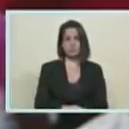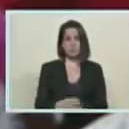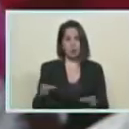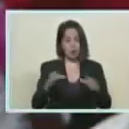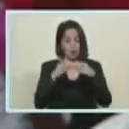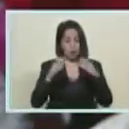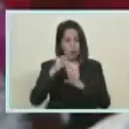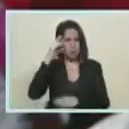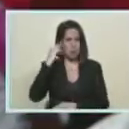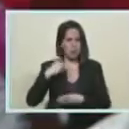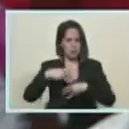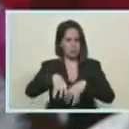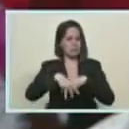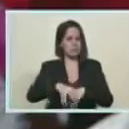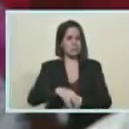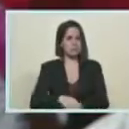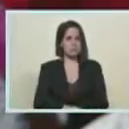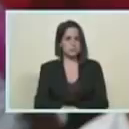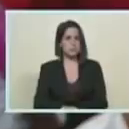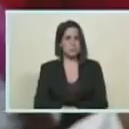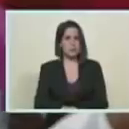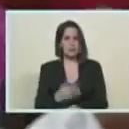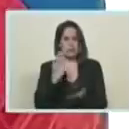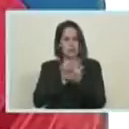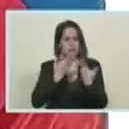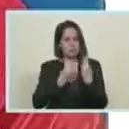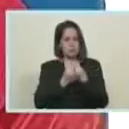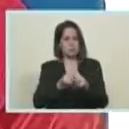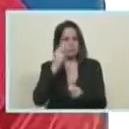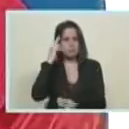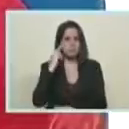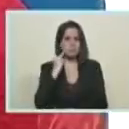Batallón Bolívar. Con Bolívar siempre.